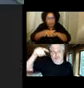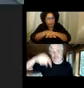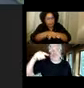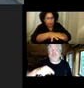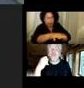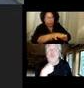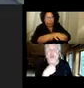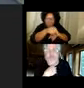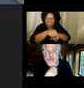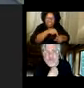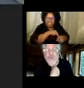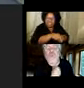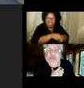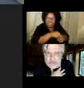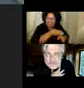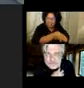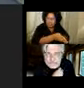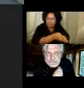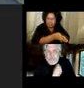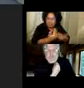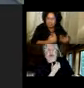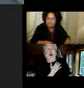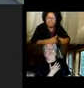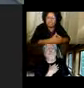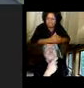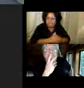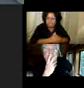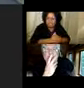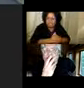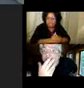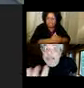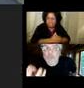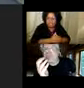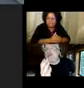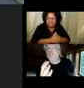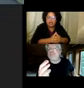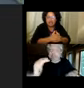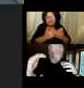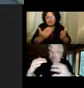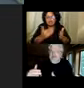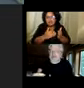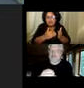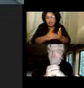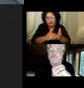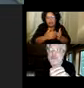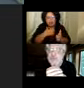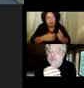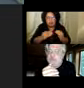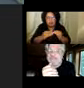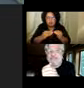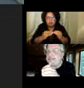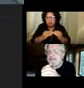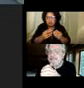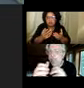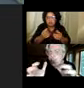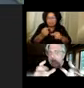infiltra a todo e impacta este, esta fuerza laboral de una manera crítica. De nuevo, me encantaría